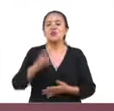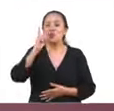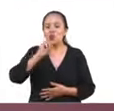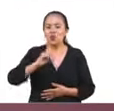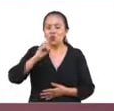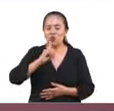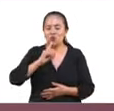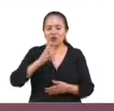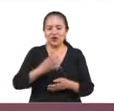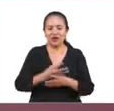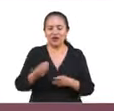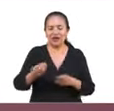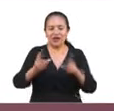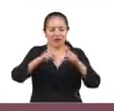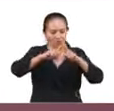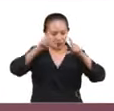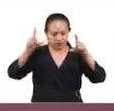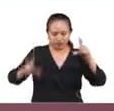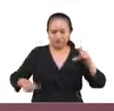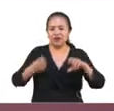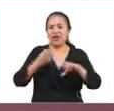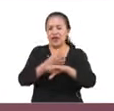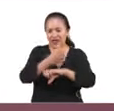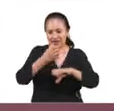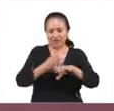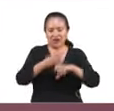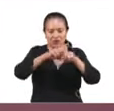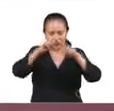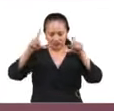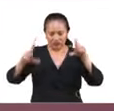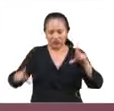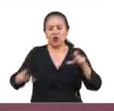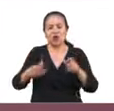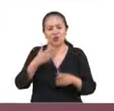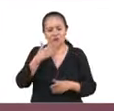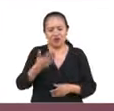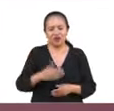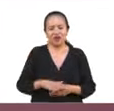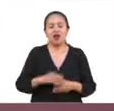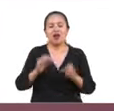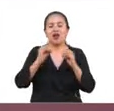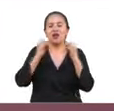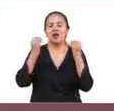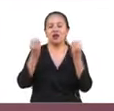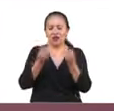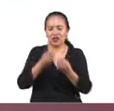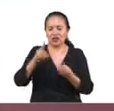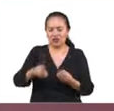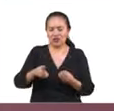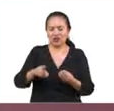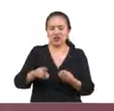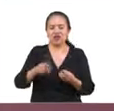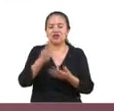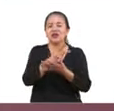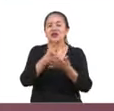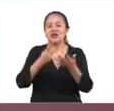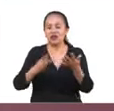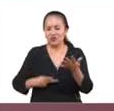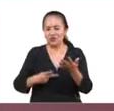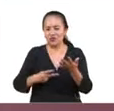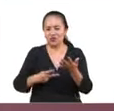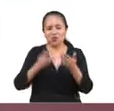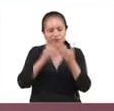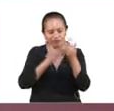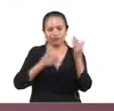coordinan estados completos en el programa Sembrando Vida. La organización de este programa es el éxito